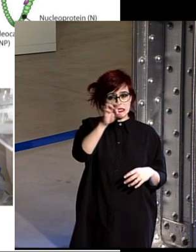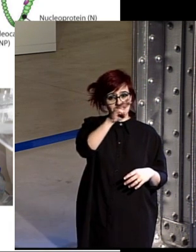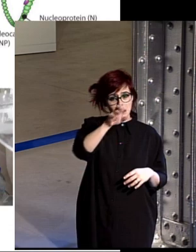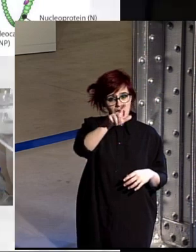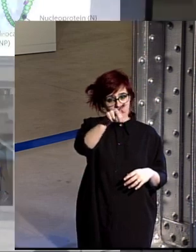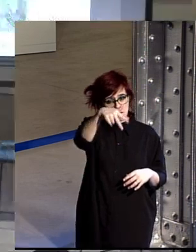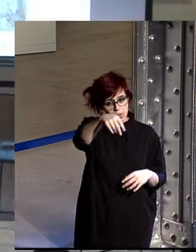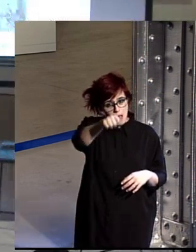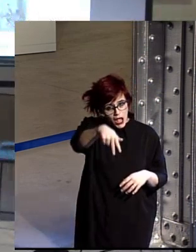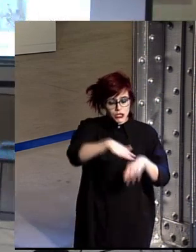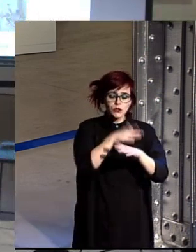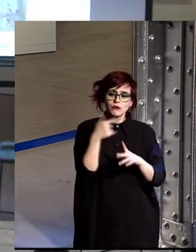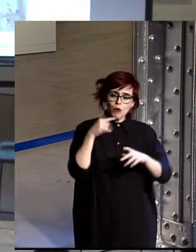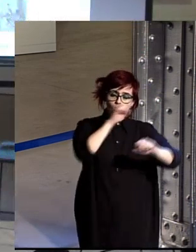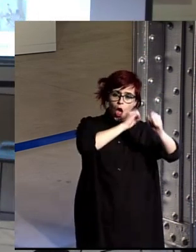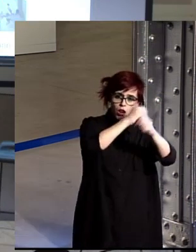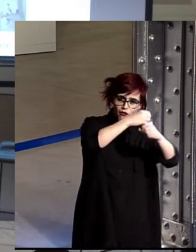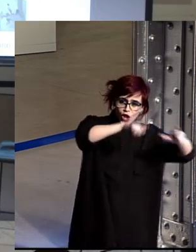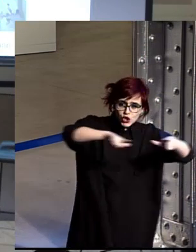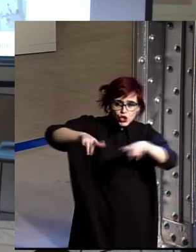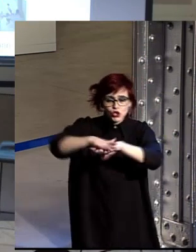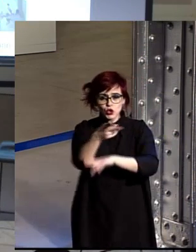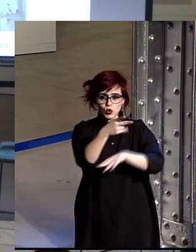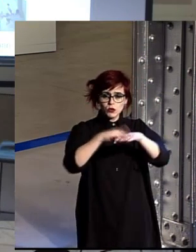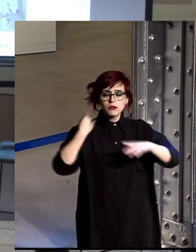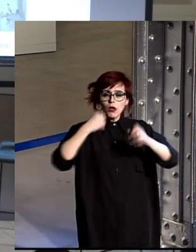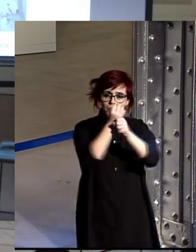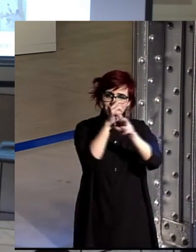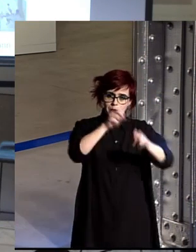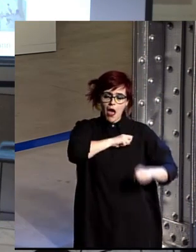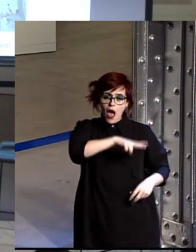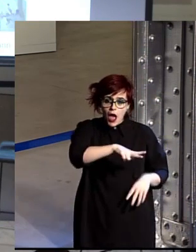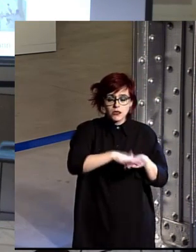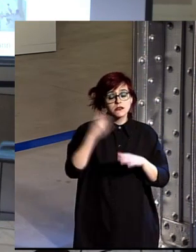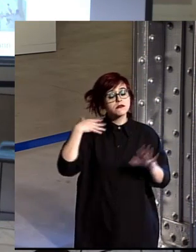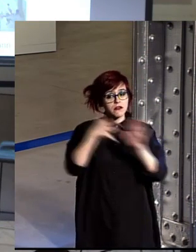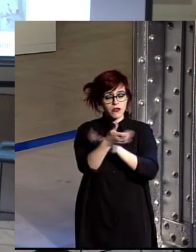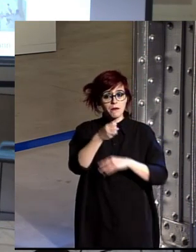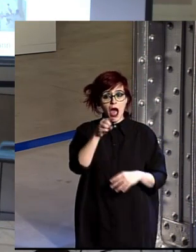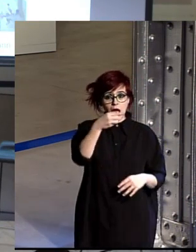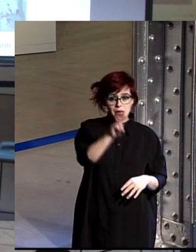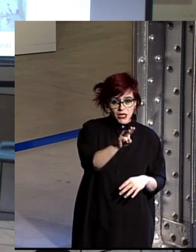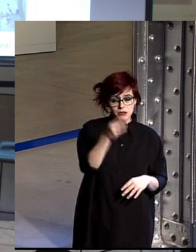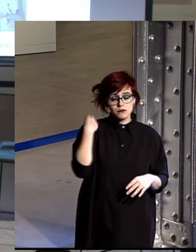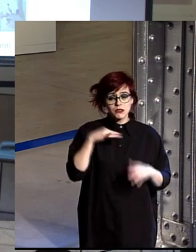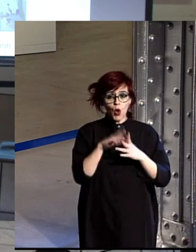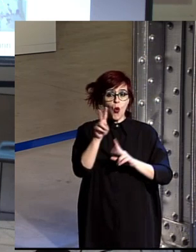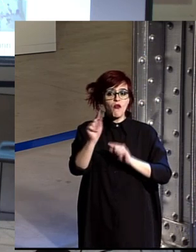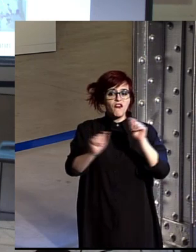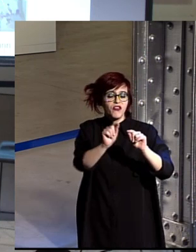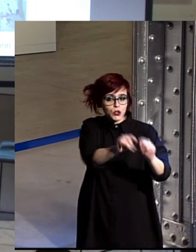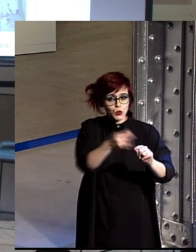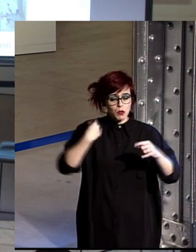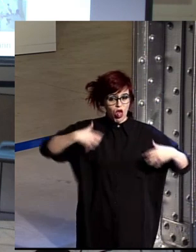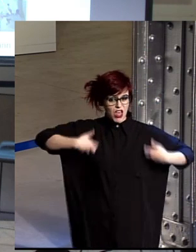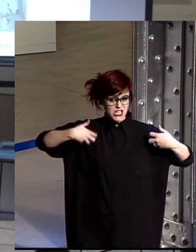trabajando en vacunas frente al ébola. Y de hecho lo que habían hecho básicamente es coger este gen de la GP y ponérsela o a un adenovirus de chimpancé, que